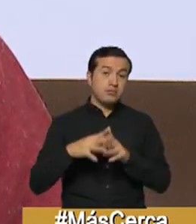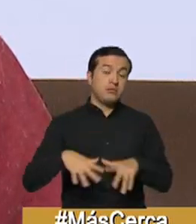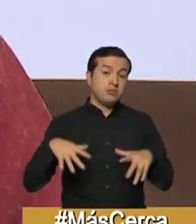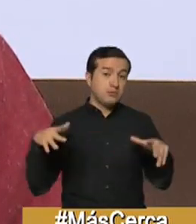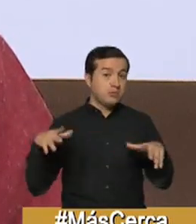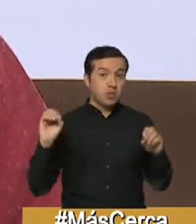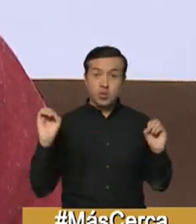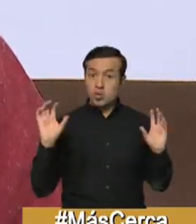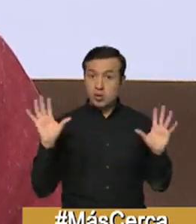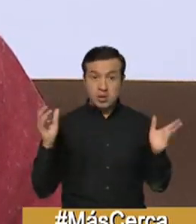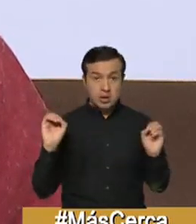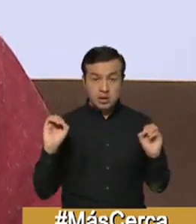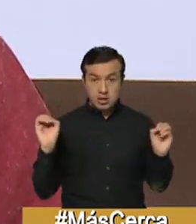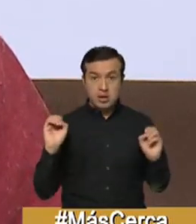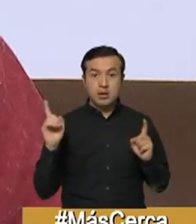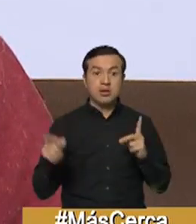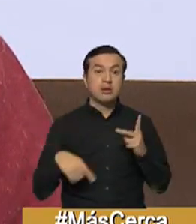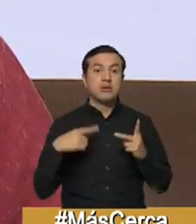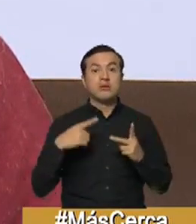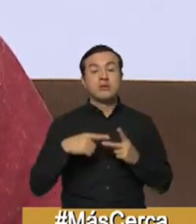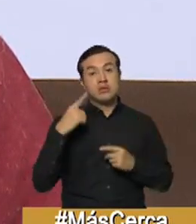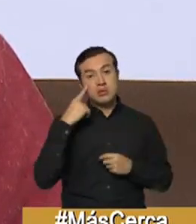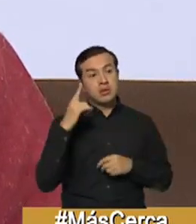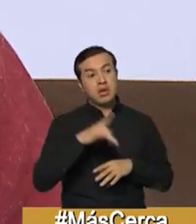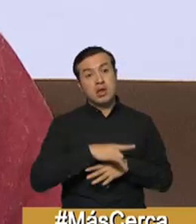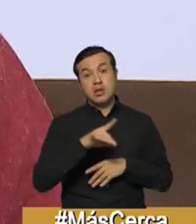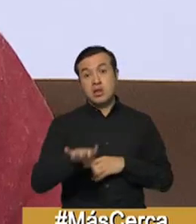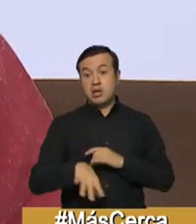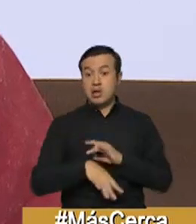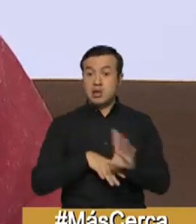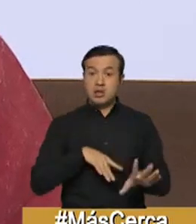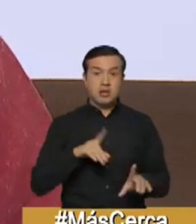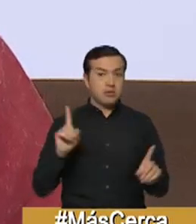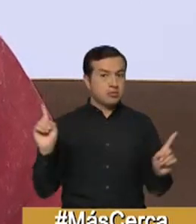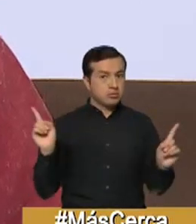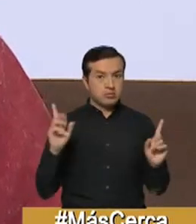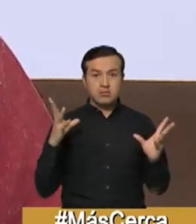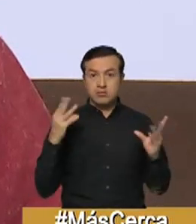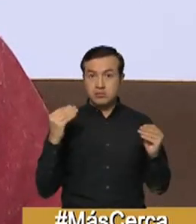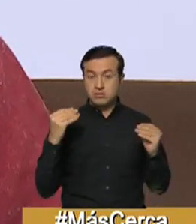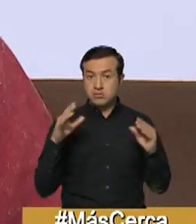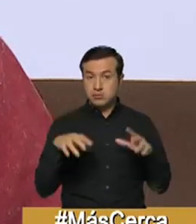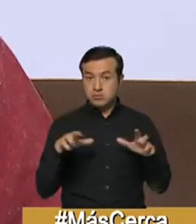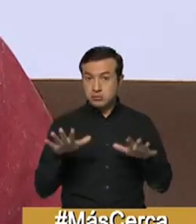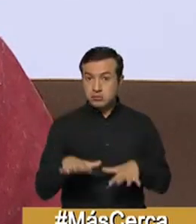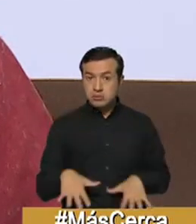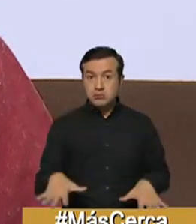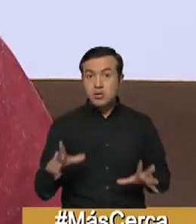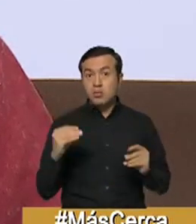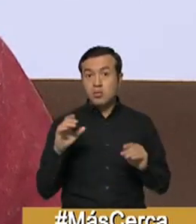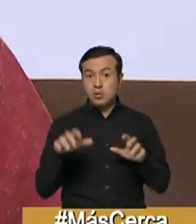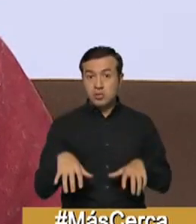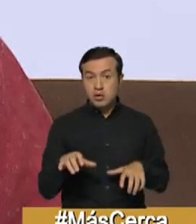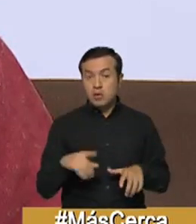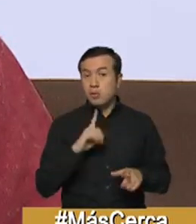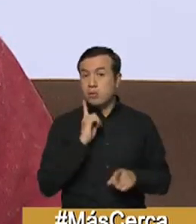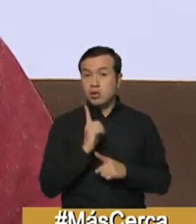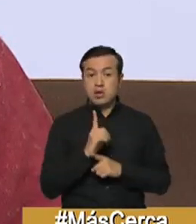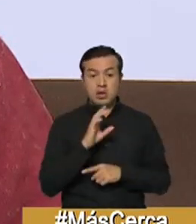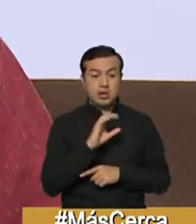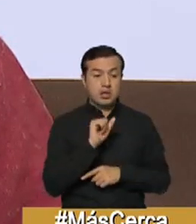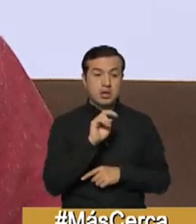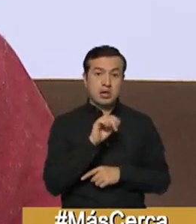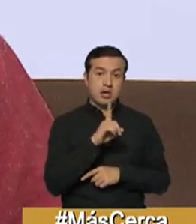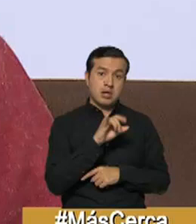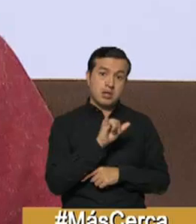crecimiento de eso, y también no va a haber abandono. Hay muchos perros, por ejemplo, Candy y Molly son